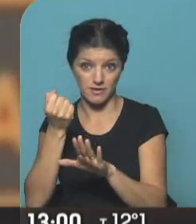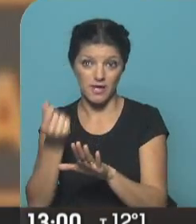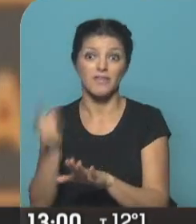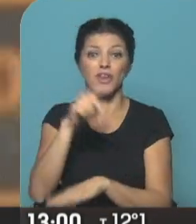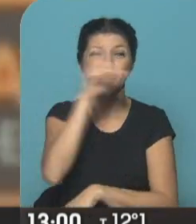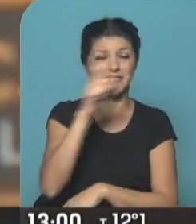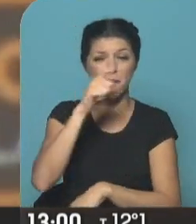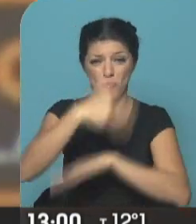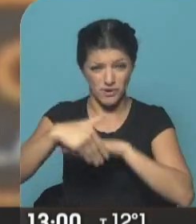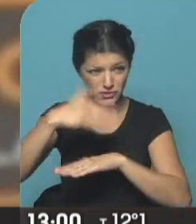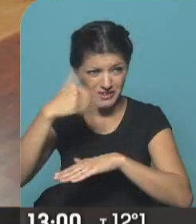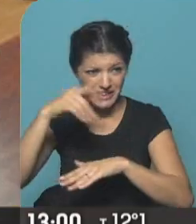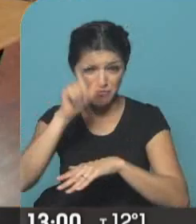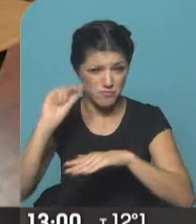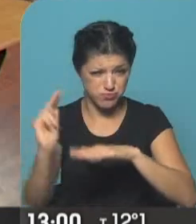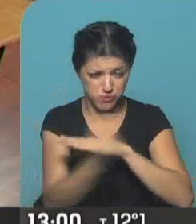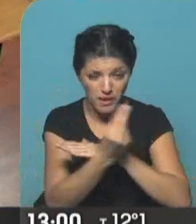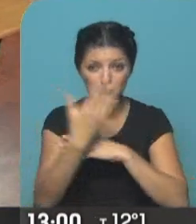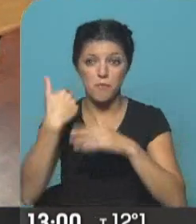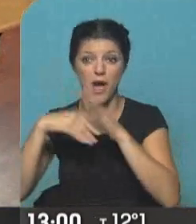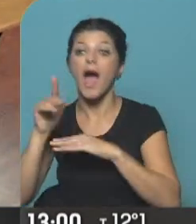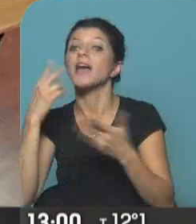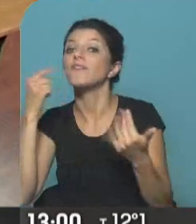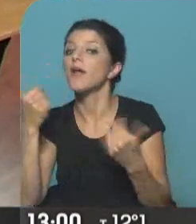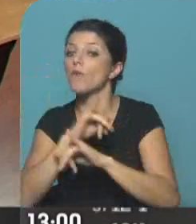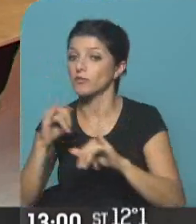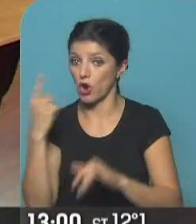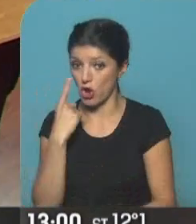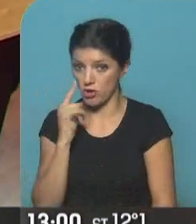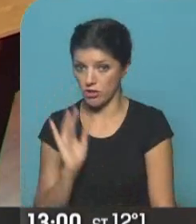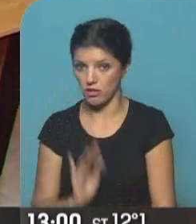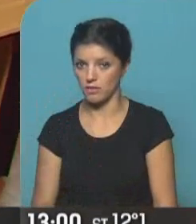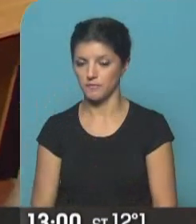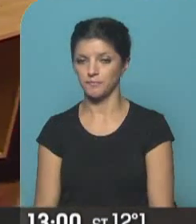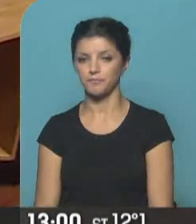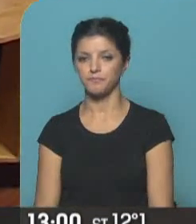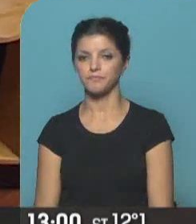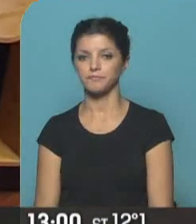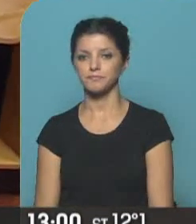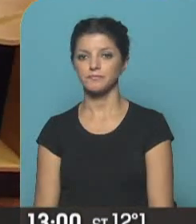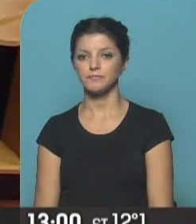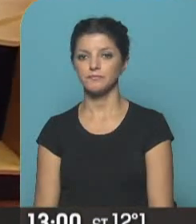100 muertos en las calles en relación a lo que tiene para informar, ¿no? Sí, por ahí para retomar lo